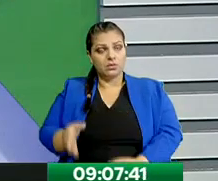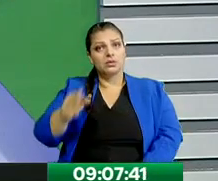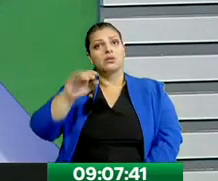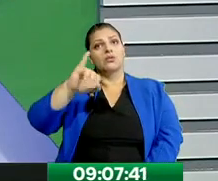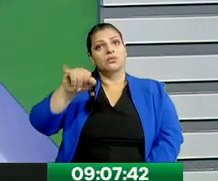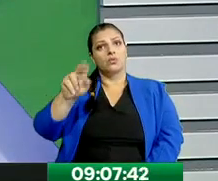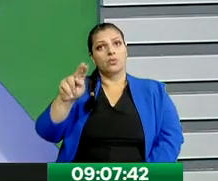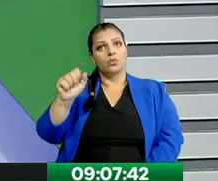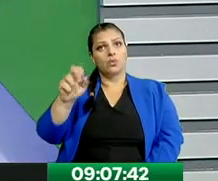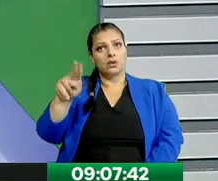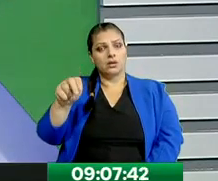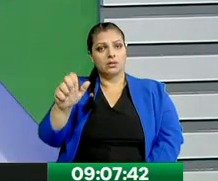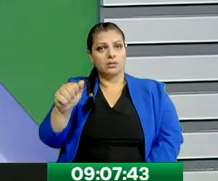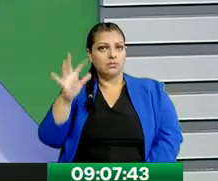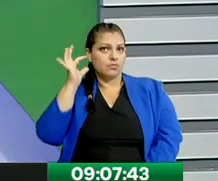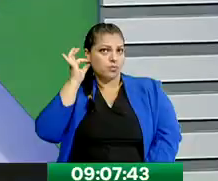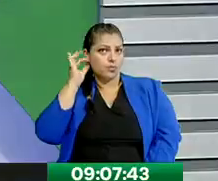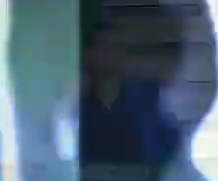con los detalles de esta información.